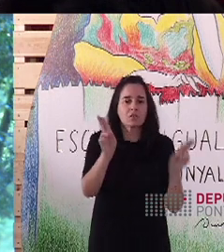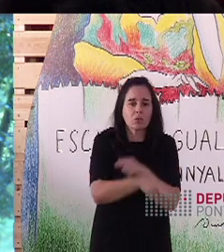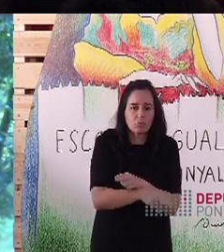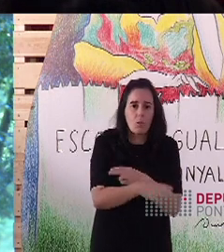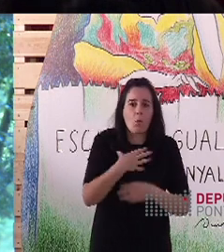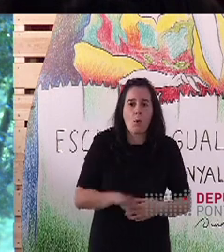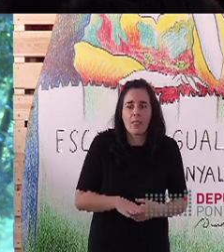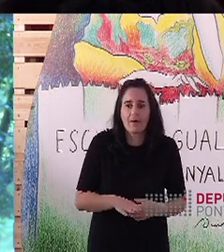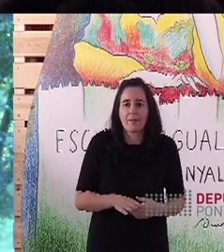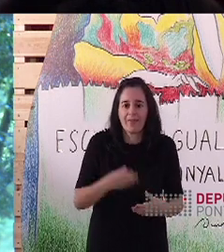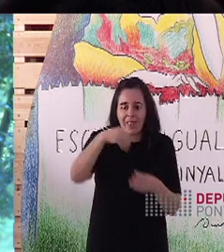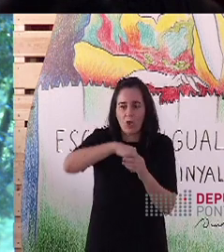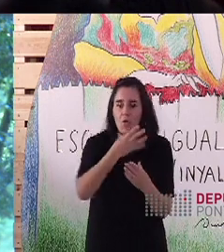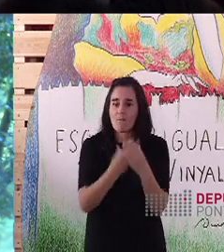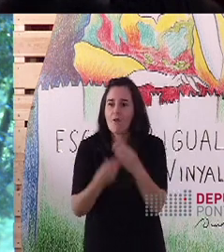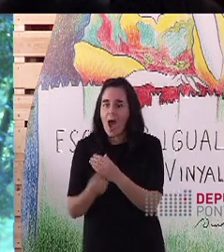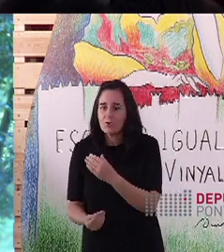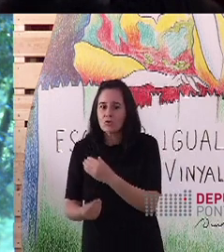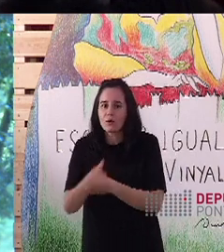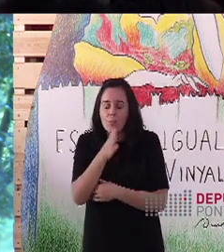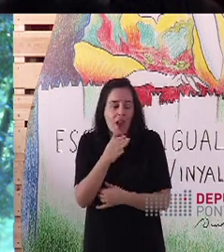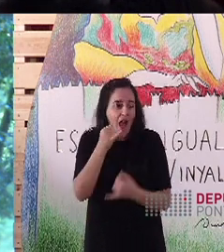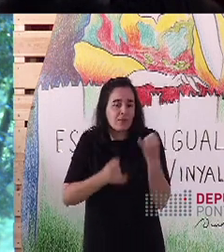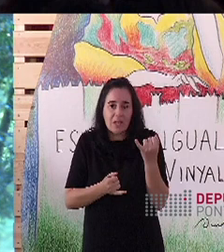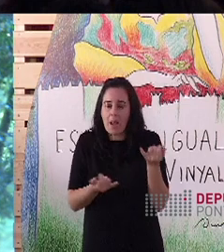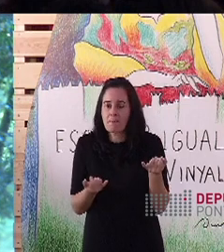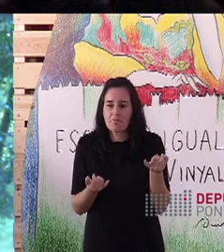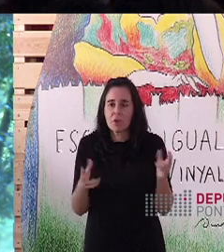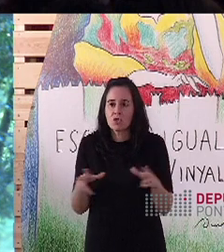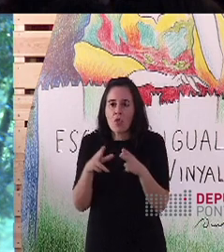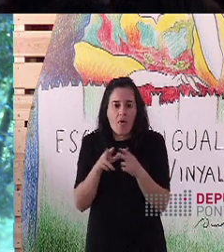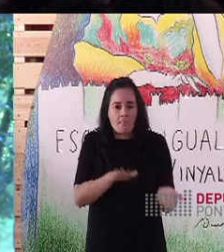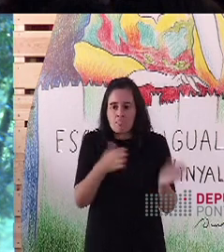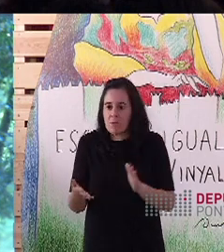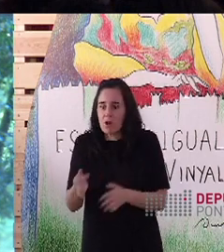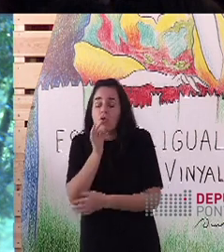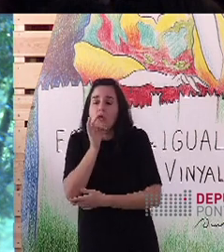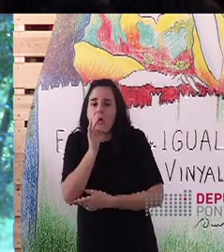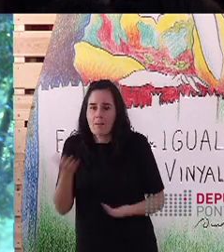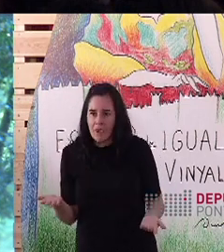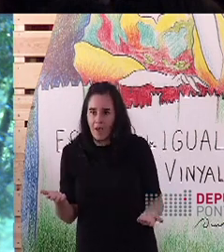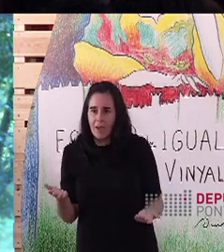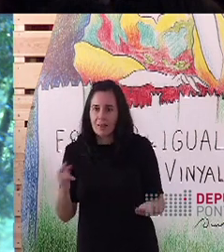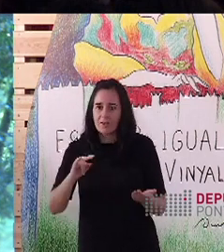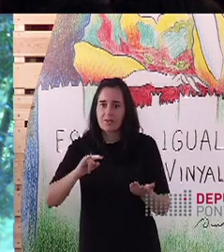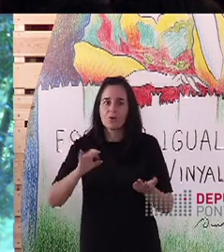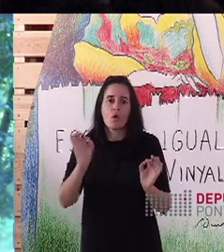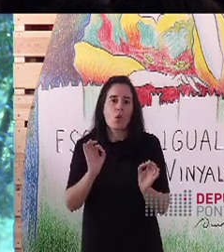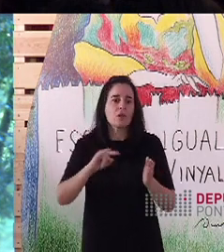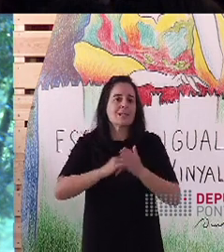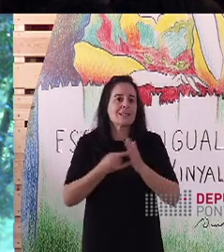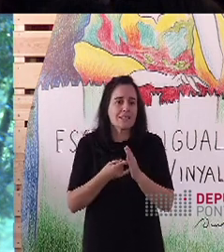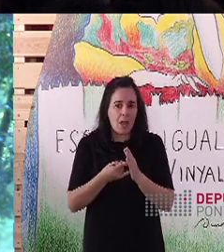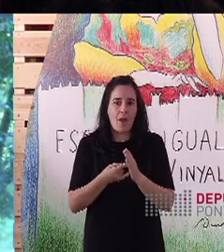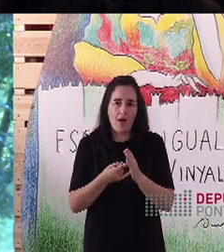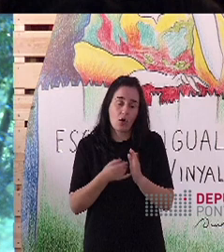cale ca profundidade, non? Que exixe este tema, que teña unha seriedade, unha rigurosidade por parte